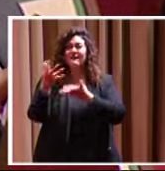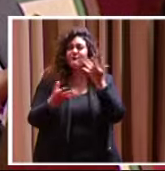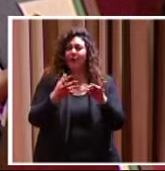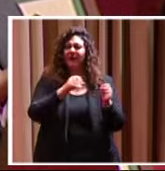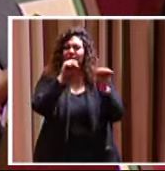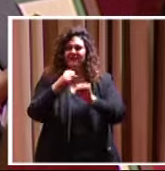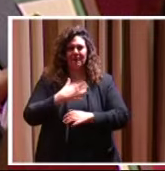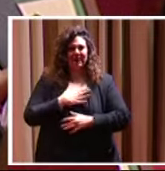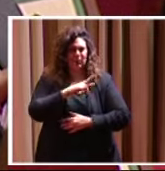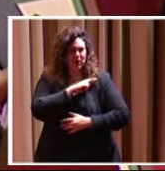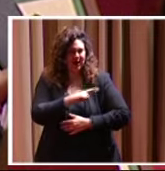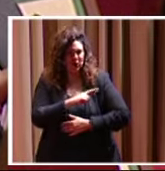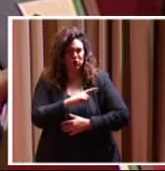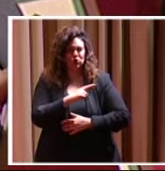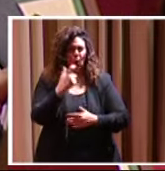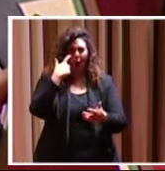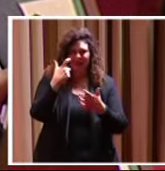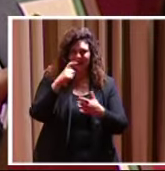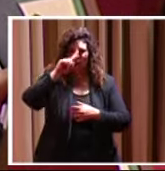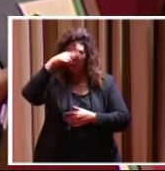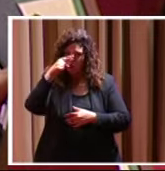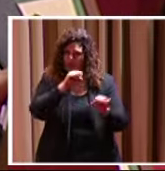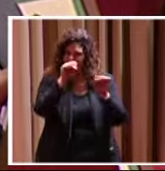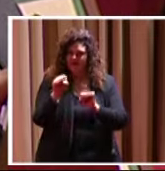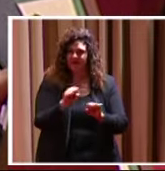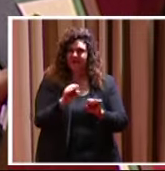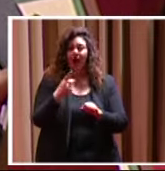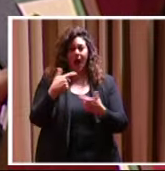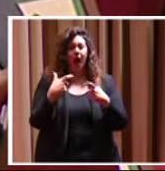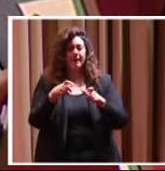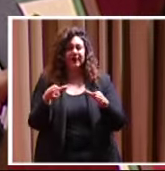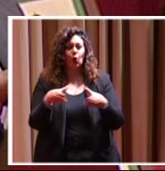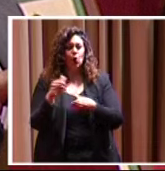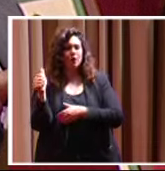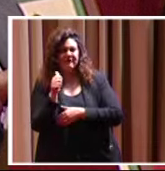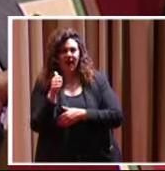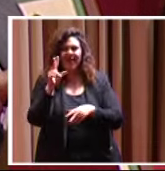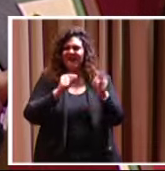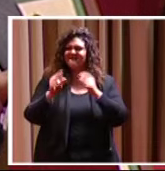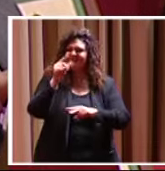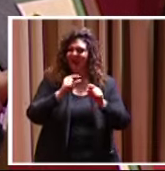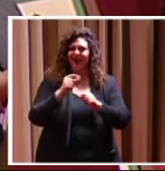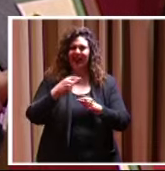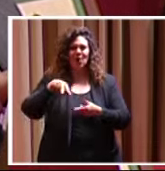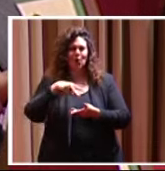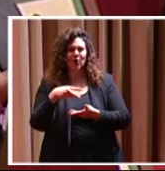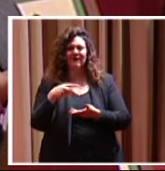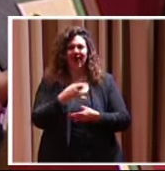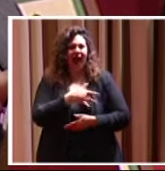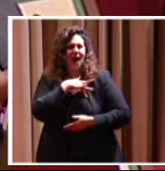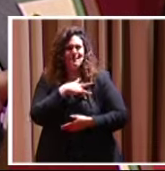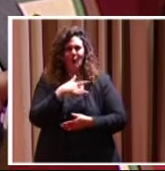del patrimonio religioso, artístico y cultural, el mundo cofrade, el baile, la coreografía y la afición y el amor por el